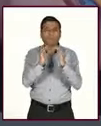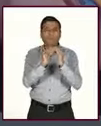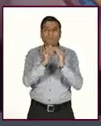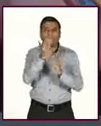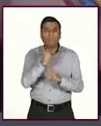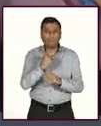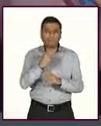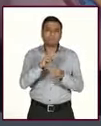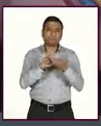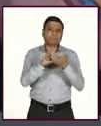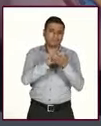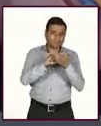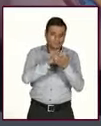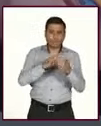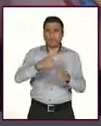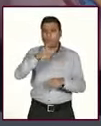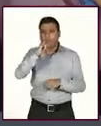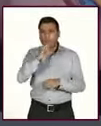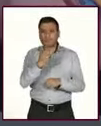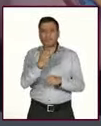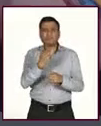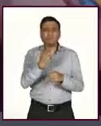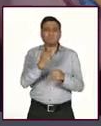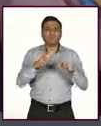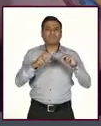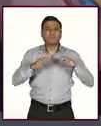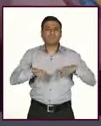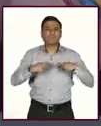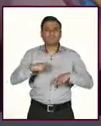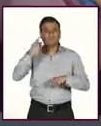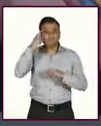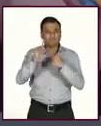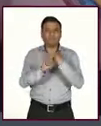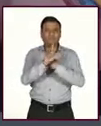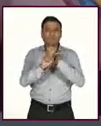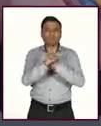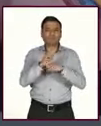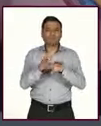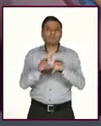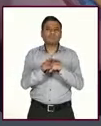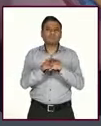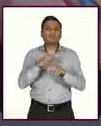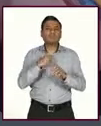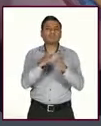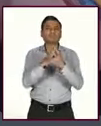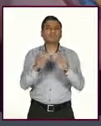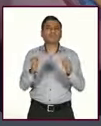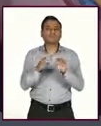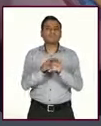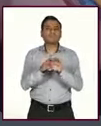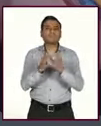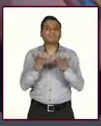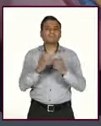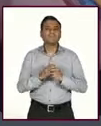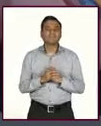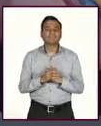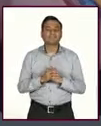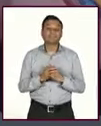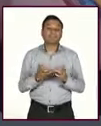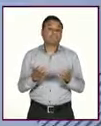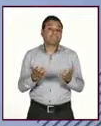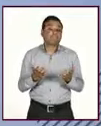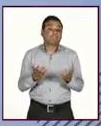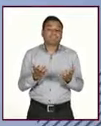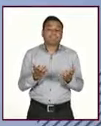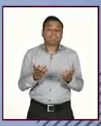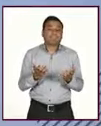¿Cómo afecta esto a la salud mental comunitaria y qué puedo hacerlo para solucionarlo? Pues dependiendo del